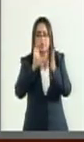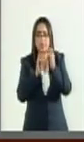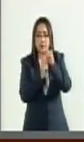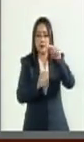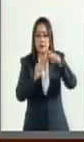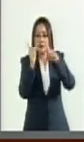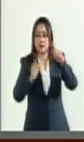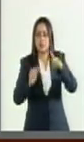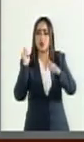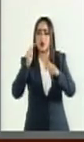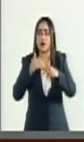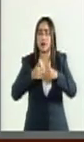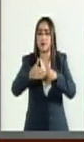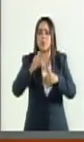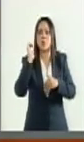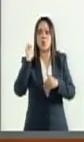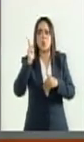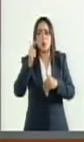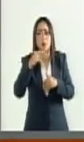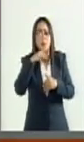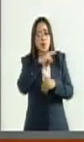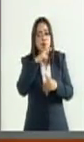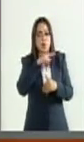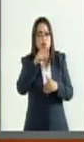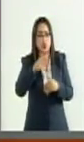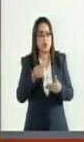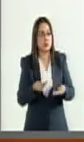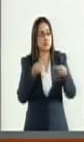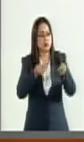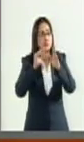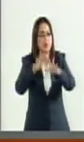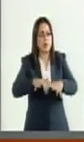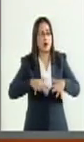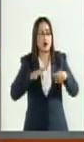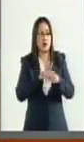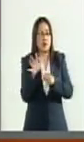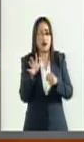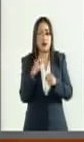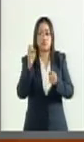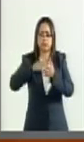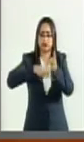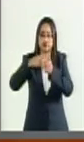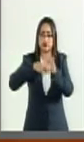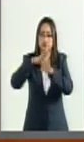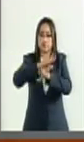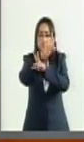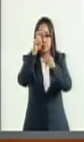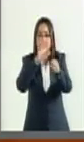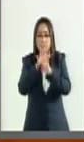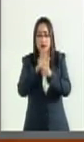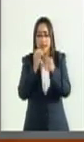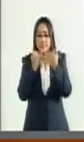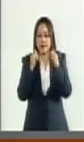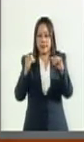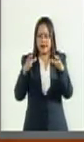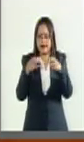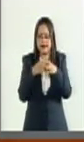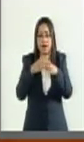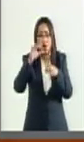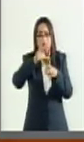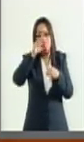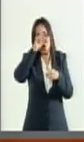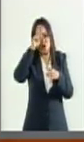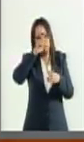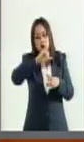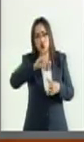estemos presentando ante este pleno las reformas que tienen que ver con la independencia del Consejo de